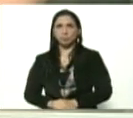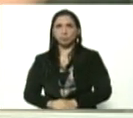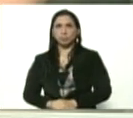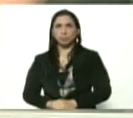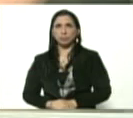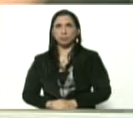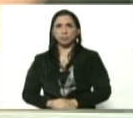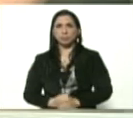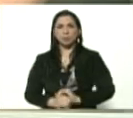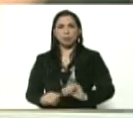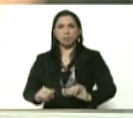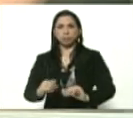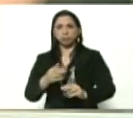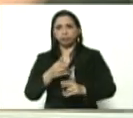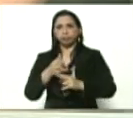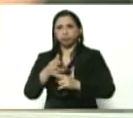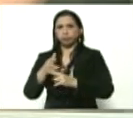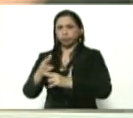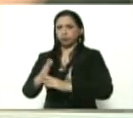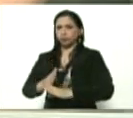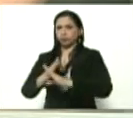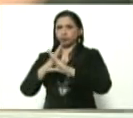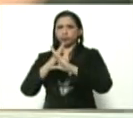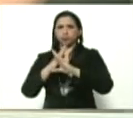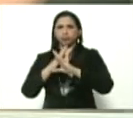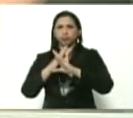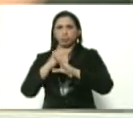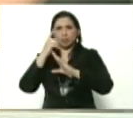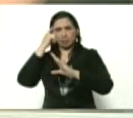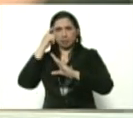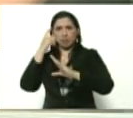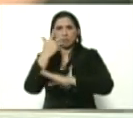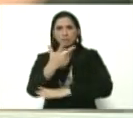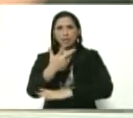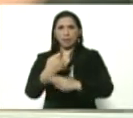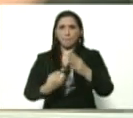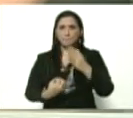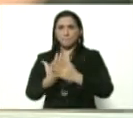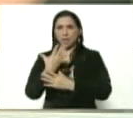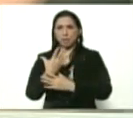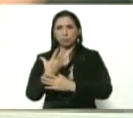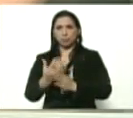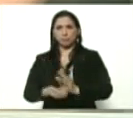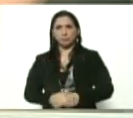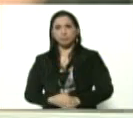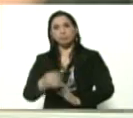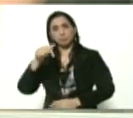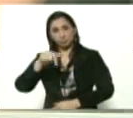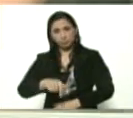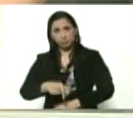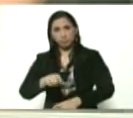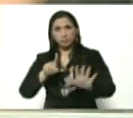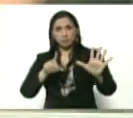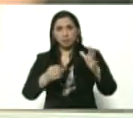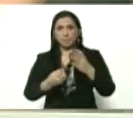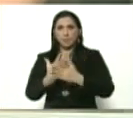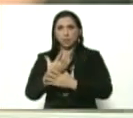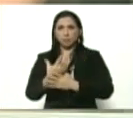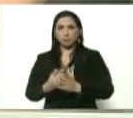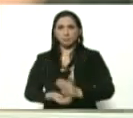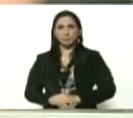fue abatido y neutralizado entre los días 3 de mayo y hoy 6 de mayo